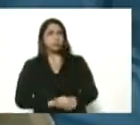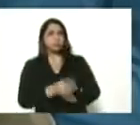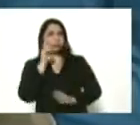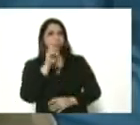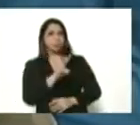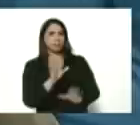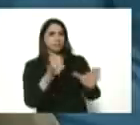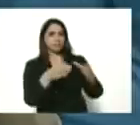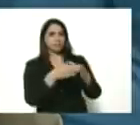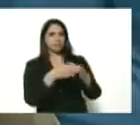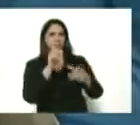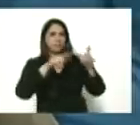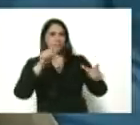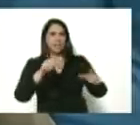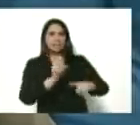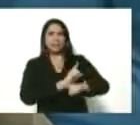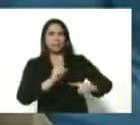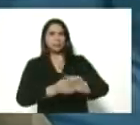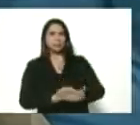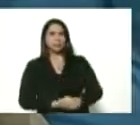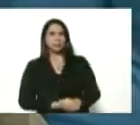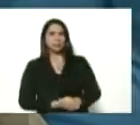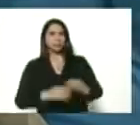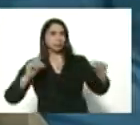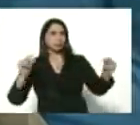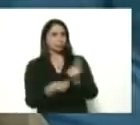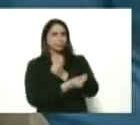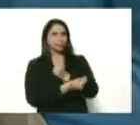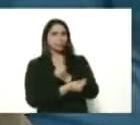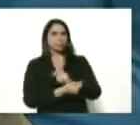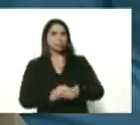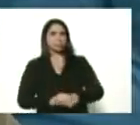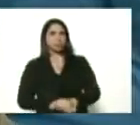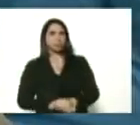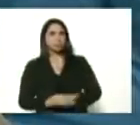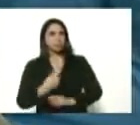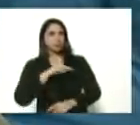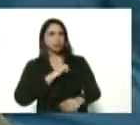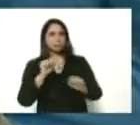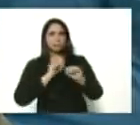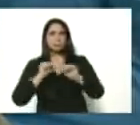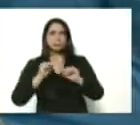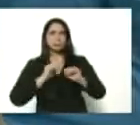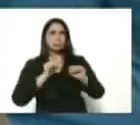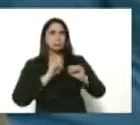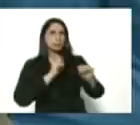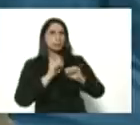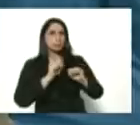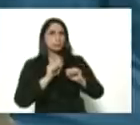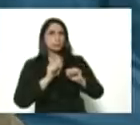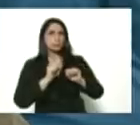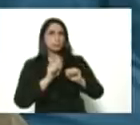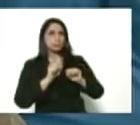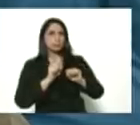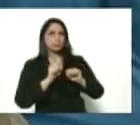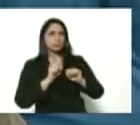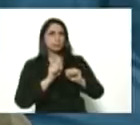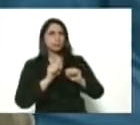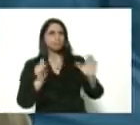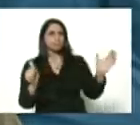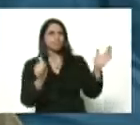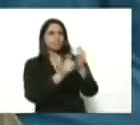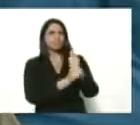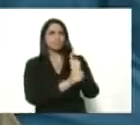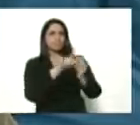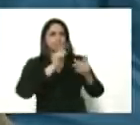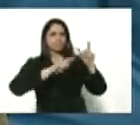un grupo de gente. Inmediatamente nos activamos, nos movimos y se dio con la captura de